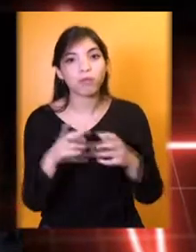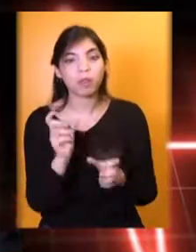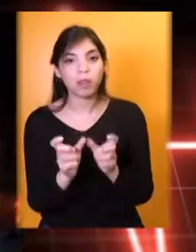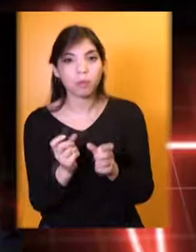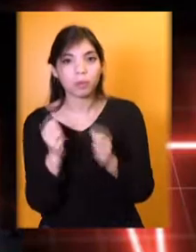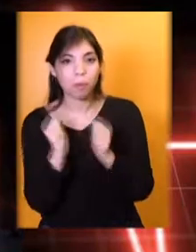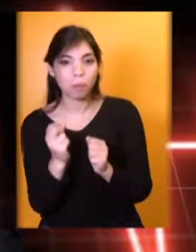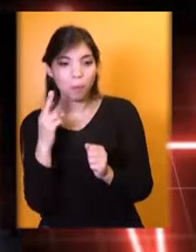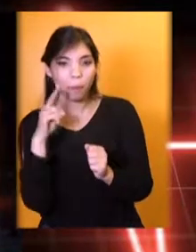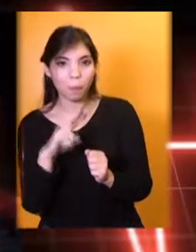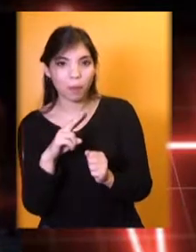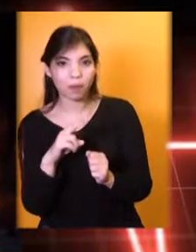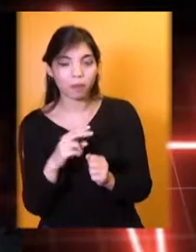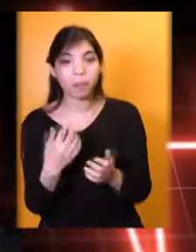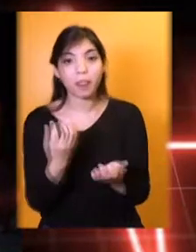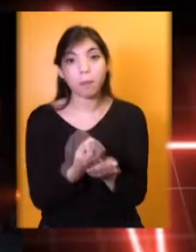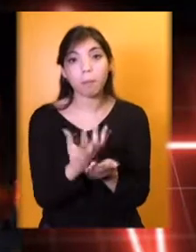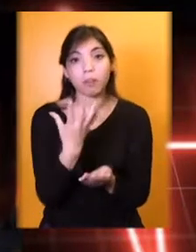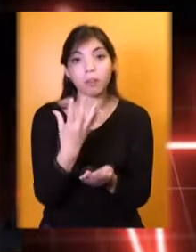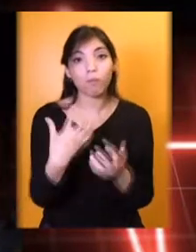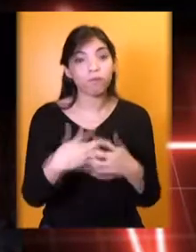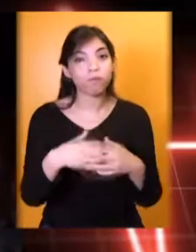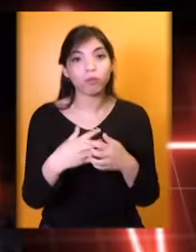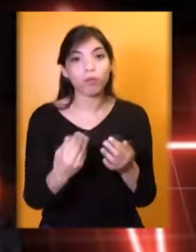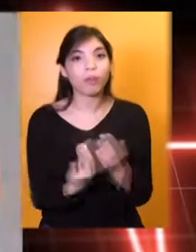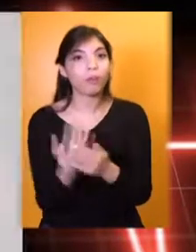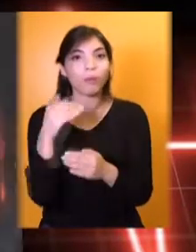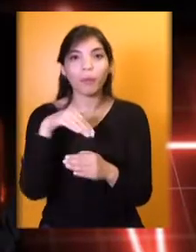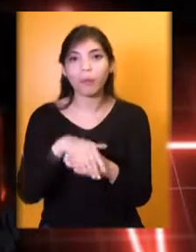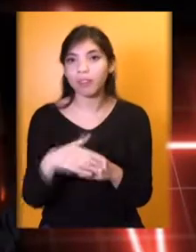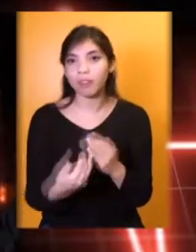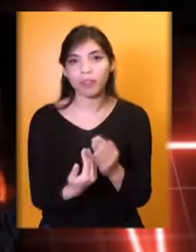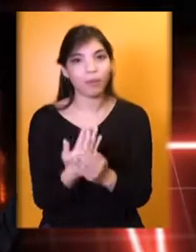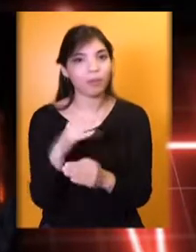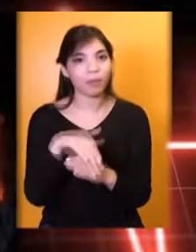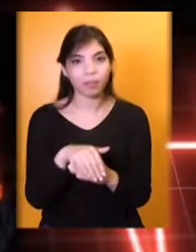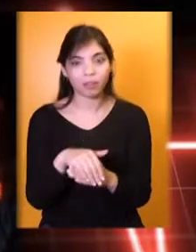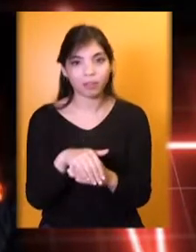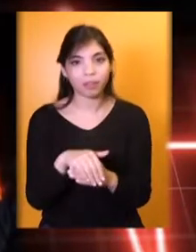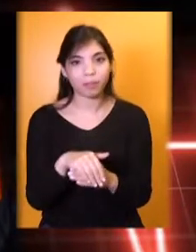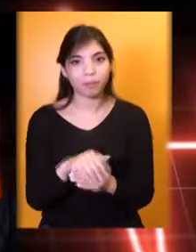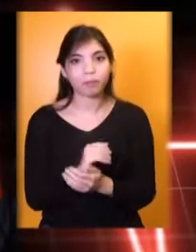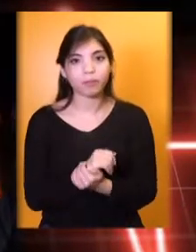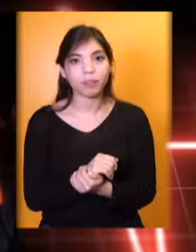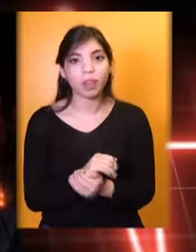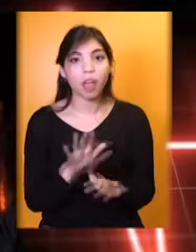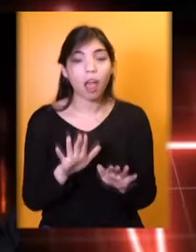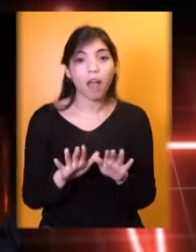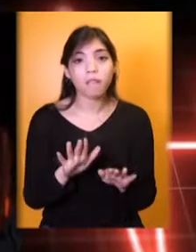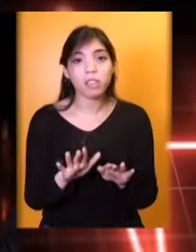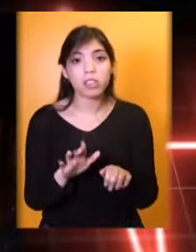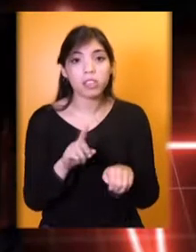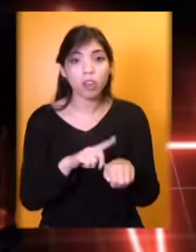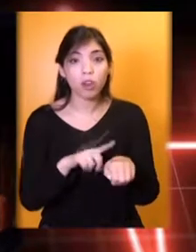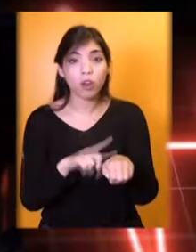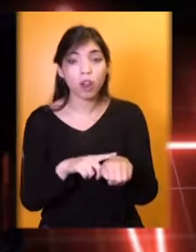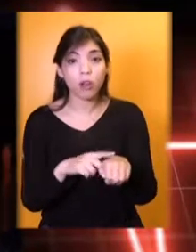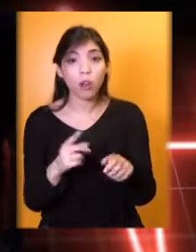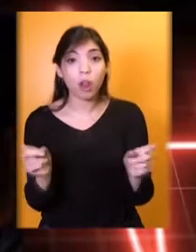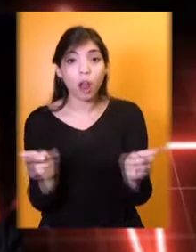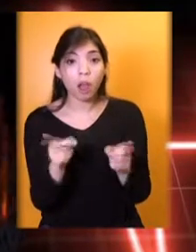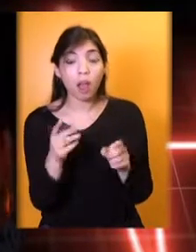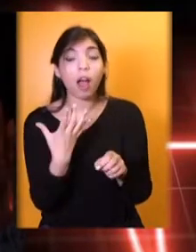gente pueda disfrutar, que es lo importante. La pileta funciona en realidad todo el día, esa es la operación que va a tener, va a haber cierto horario en lo que va a tener un show